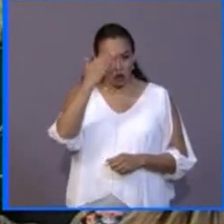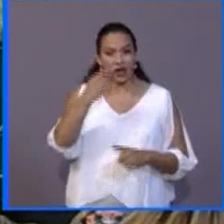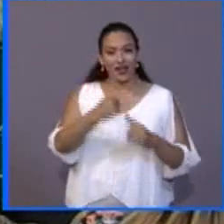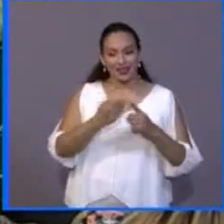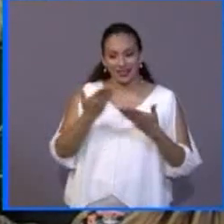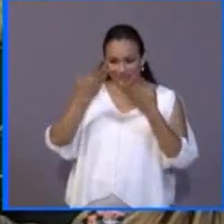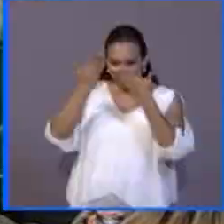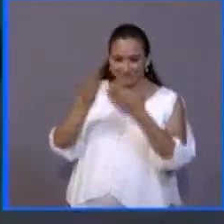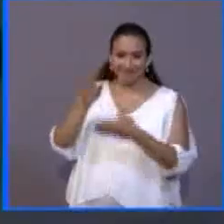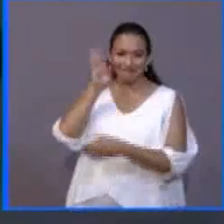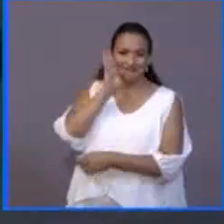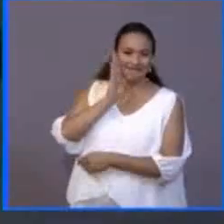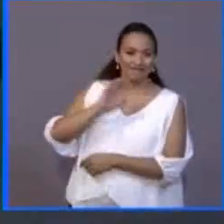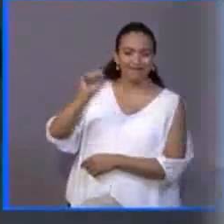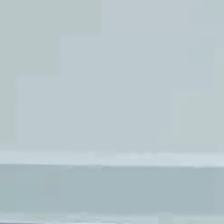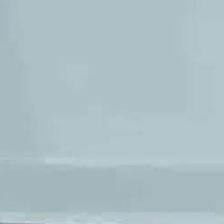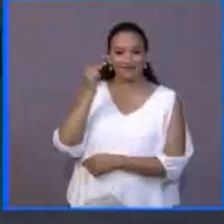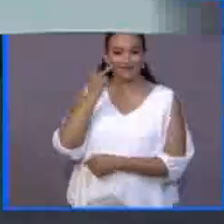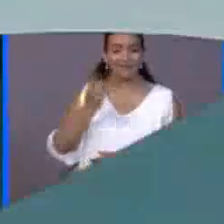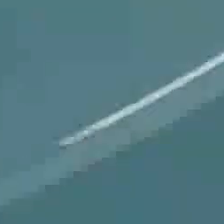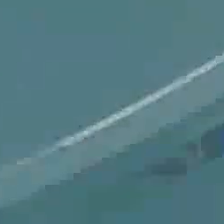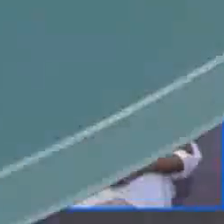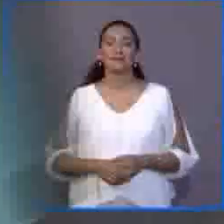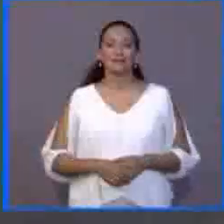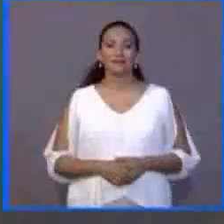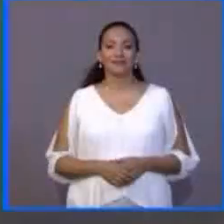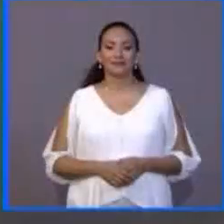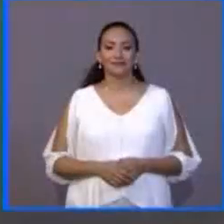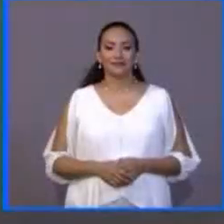la ministra presidenta.